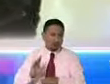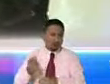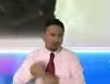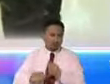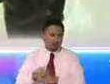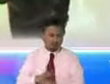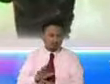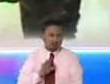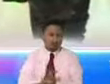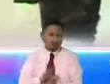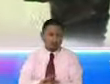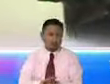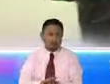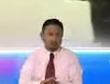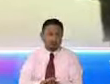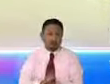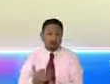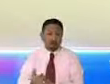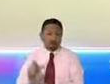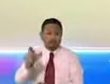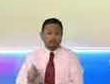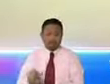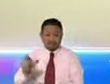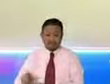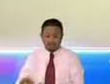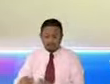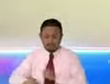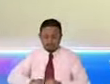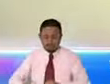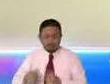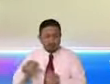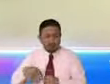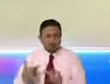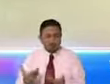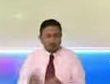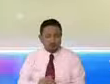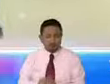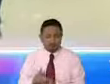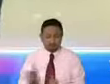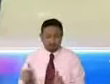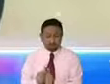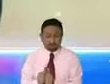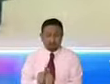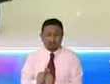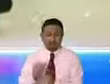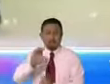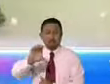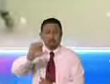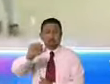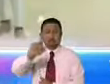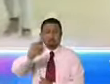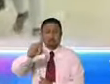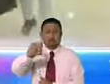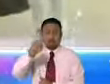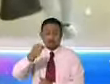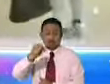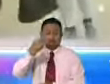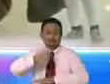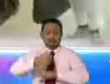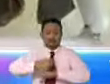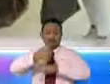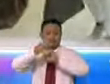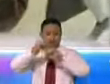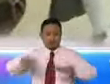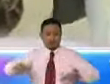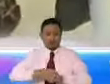y tranquilidad. Para que nos cuenten acerca de los operativos que se está realizando, está con nosotros Carlos Armijo, gerente general de